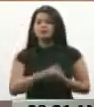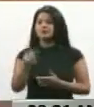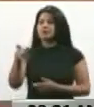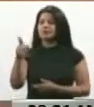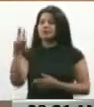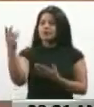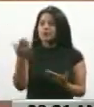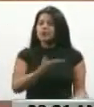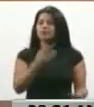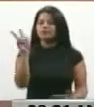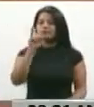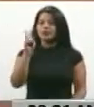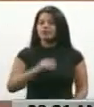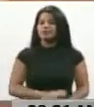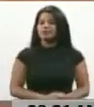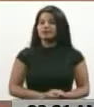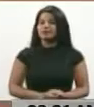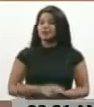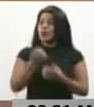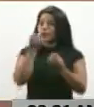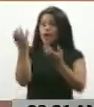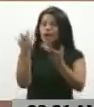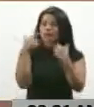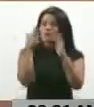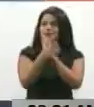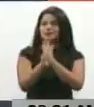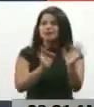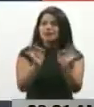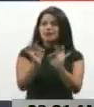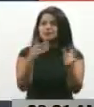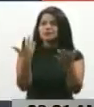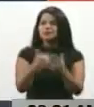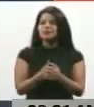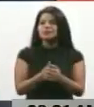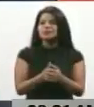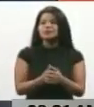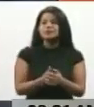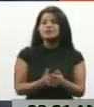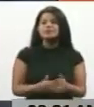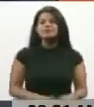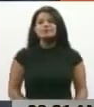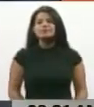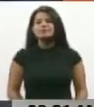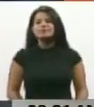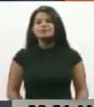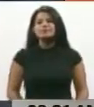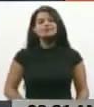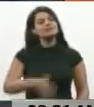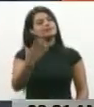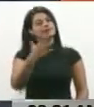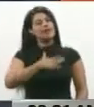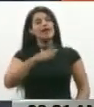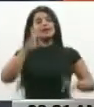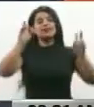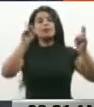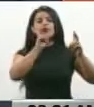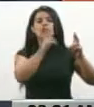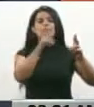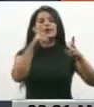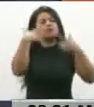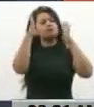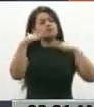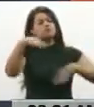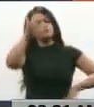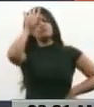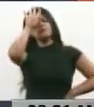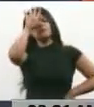todo el equipo de la obra. Cuéntanos de qué se trata Lorca Muere de Amor. Bueno, Lorca Muere de Amor, sobre todo se trata, es un musical flamenco, un